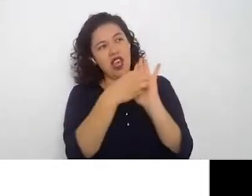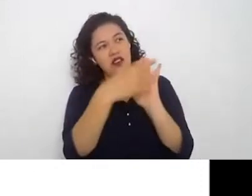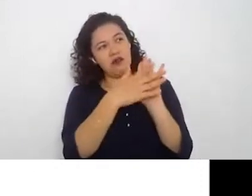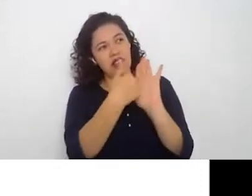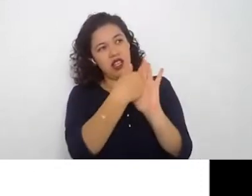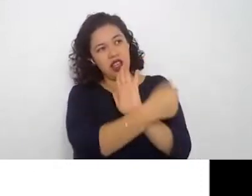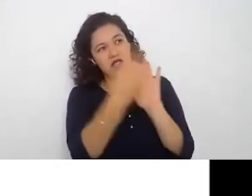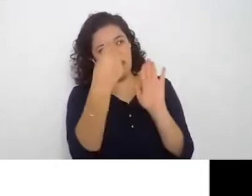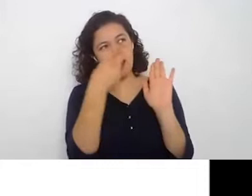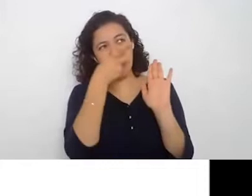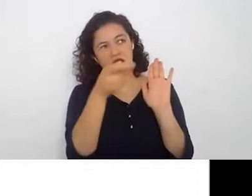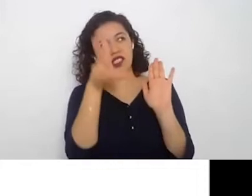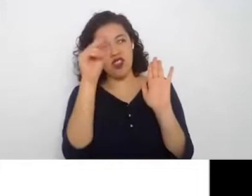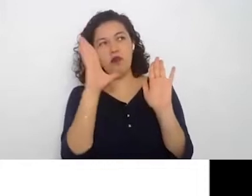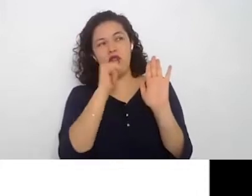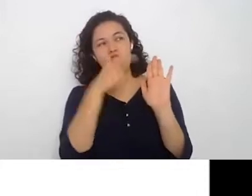poquito más de esas